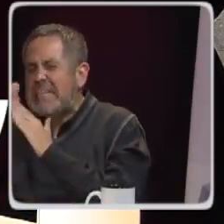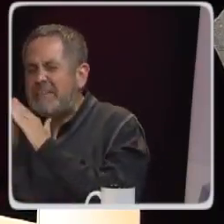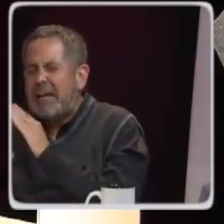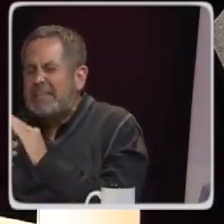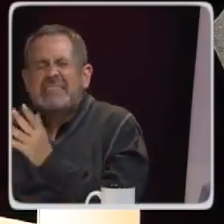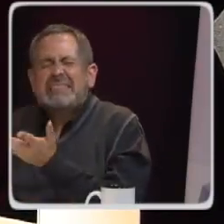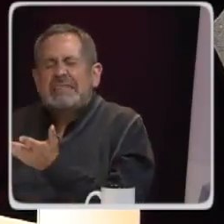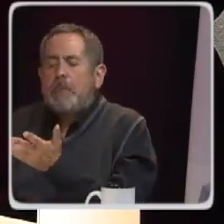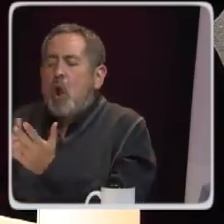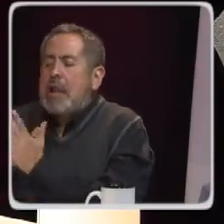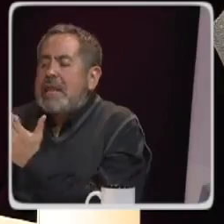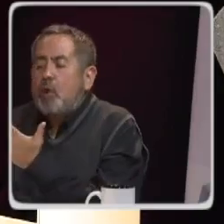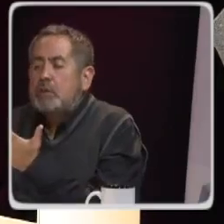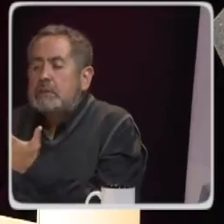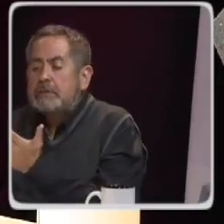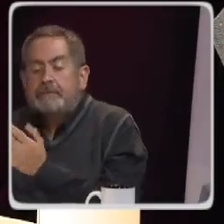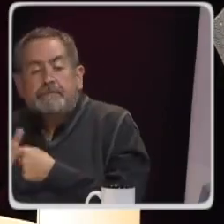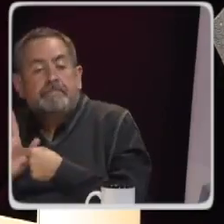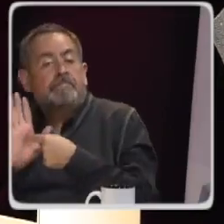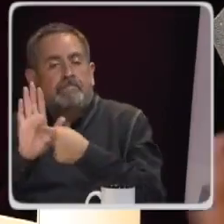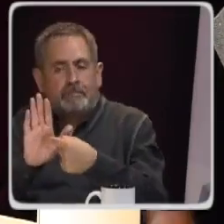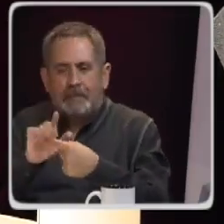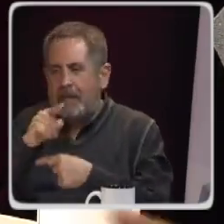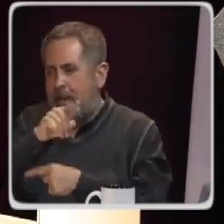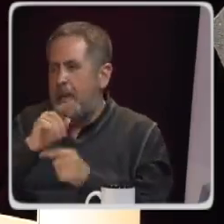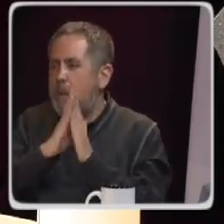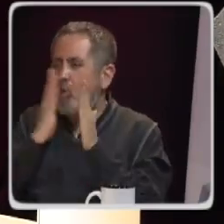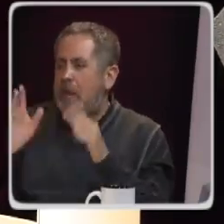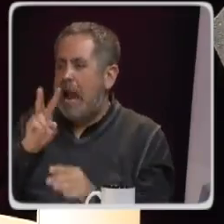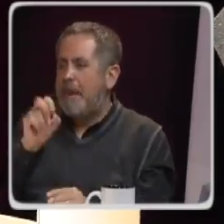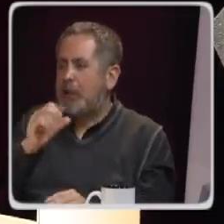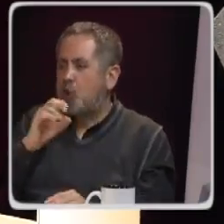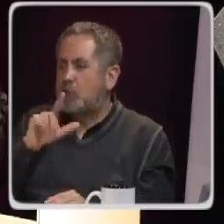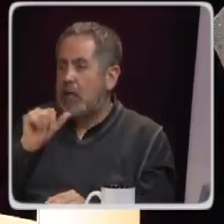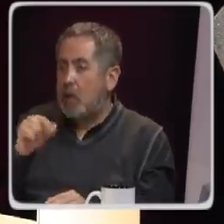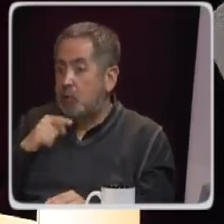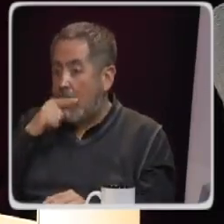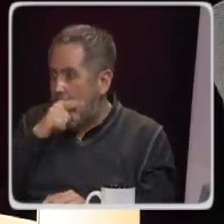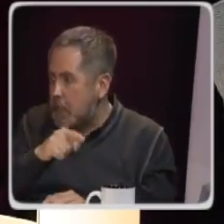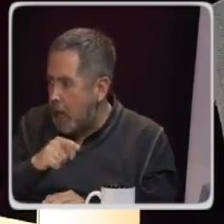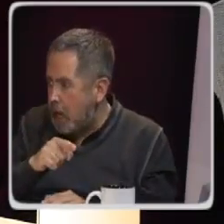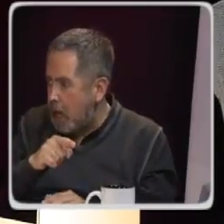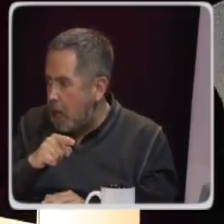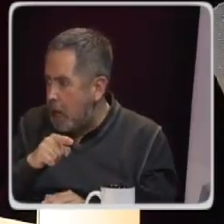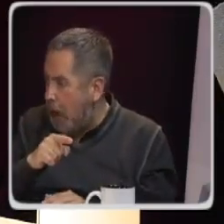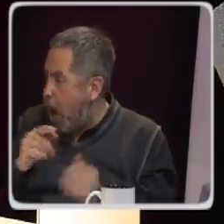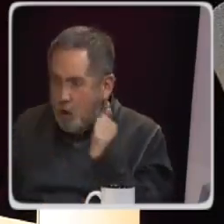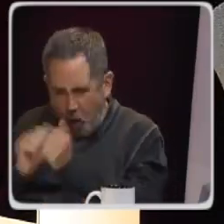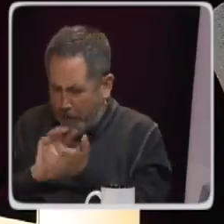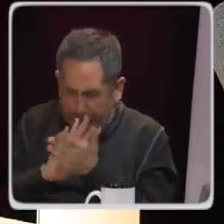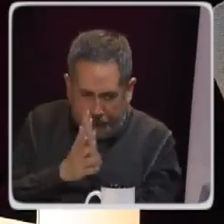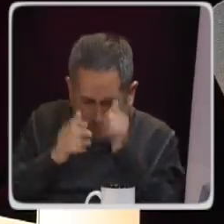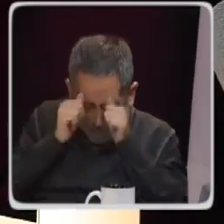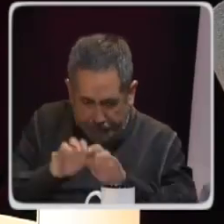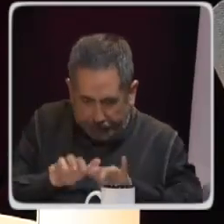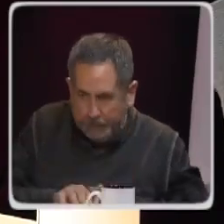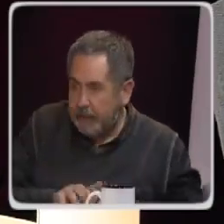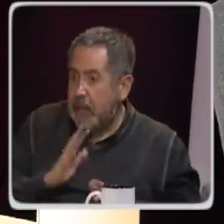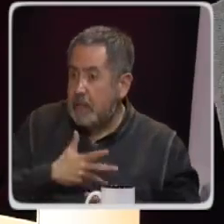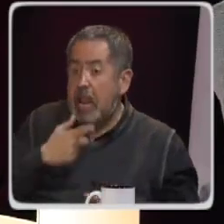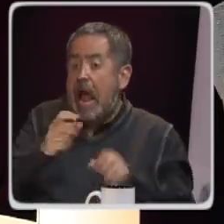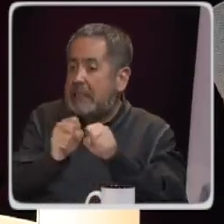los recursos para poder tener acceso a diferentes situaciones? Darles la oportunidad de trabajar y que vayan creciendo en